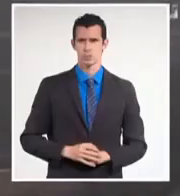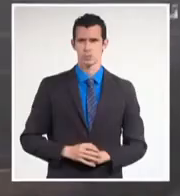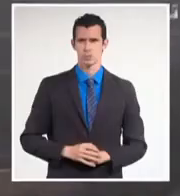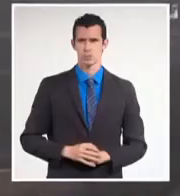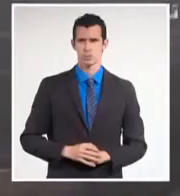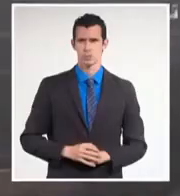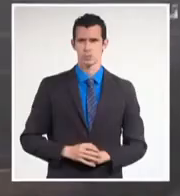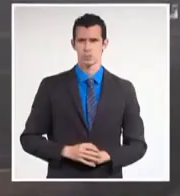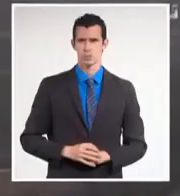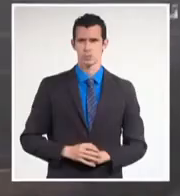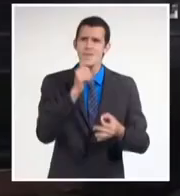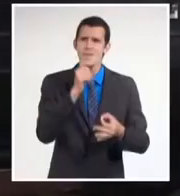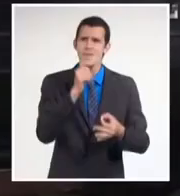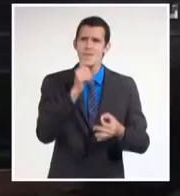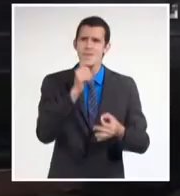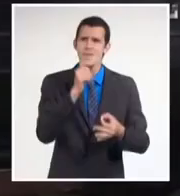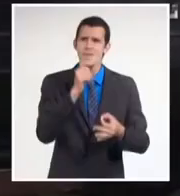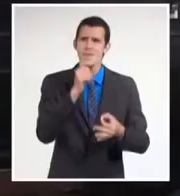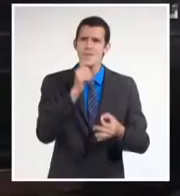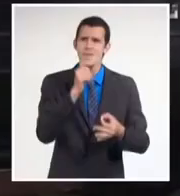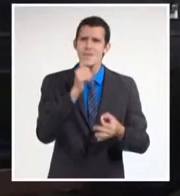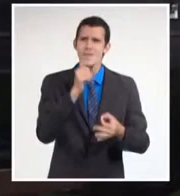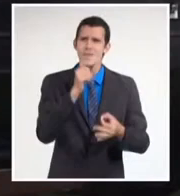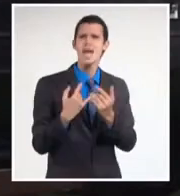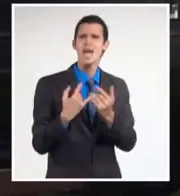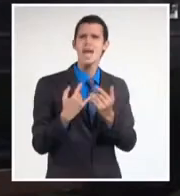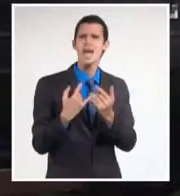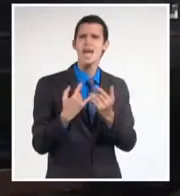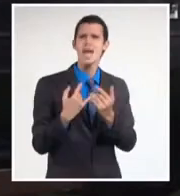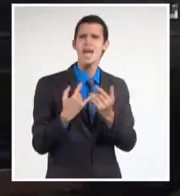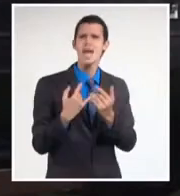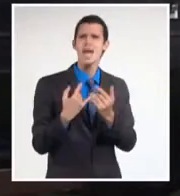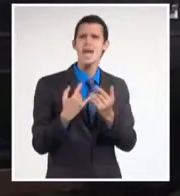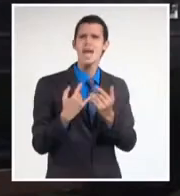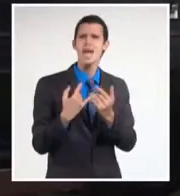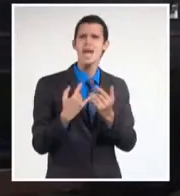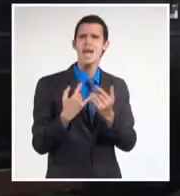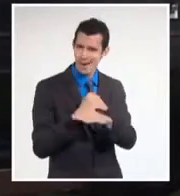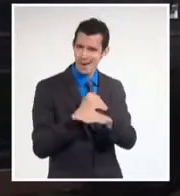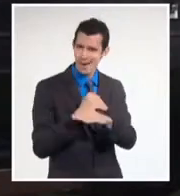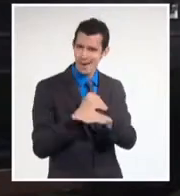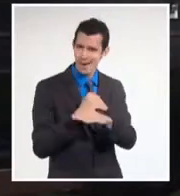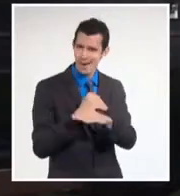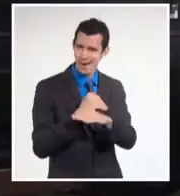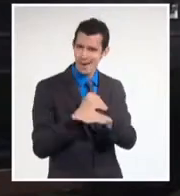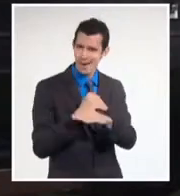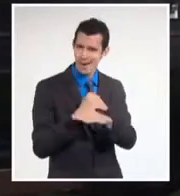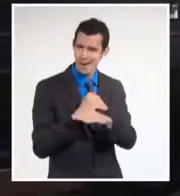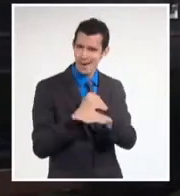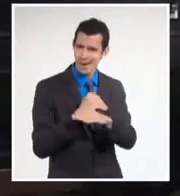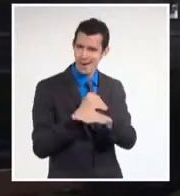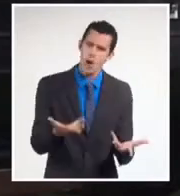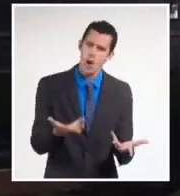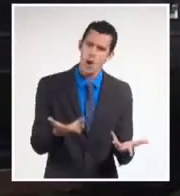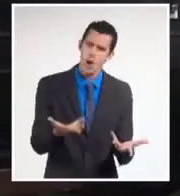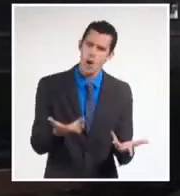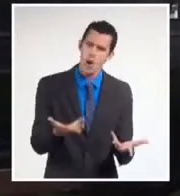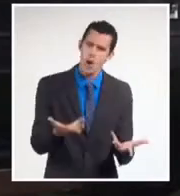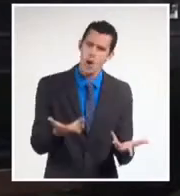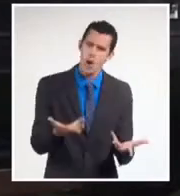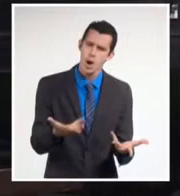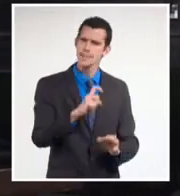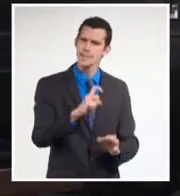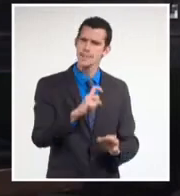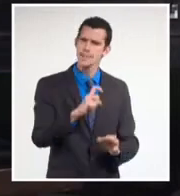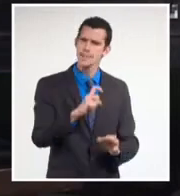No es fácil, pero tampoco es imposible. Son las palabras del ministro de Economía y Planificación en una intervención magistral ante este tercer pleno